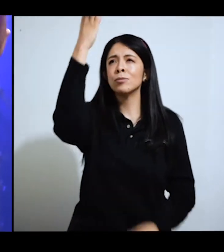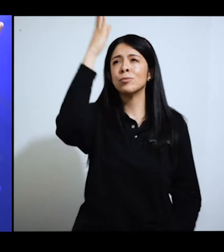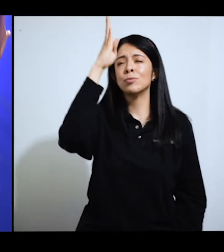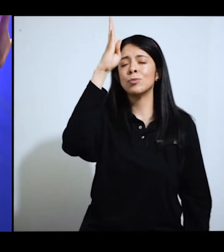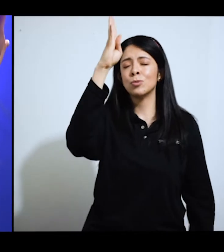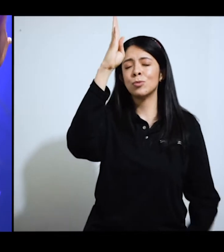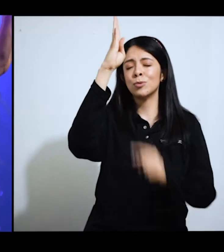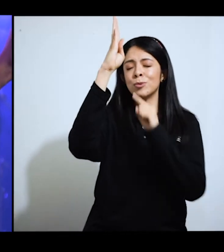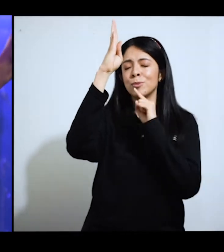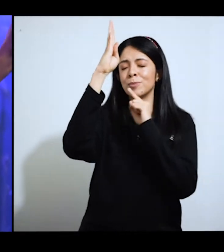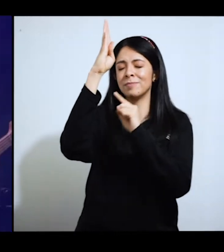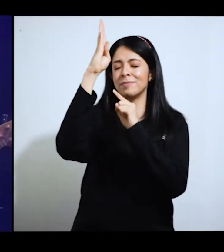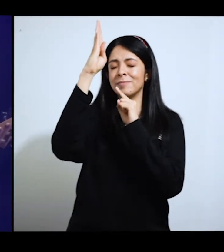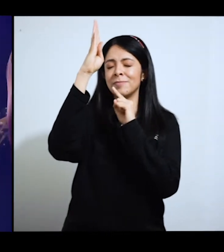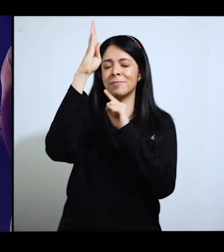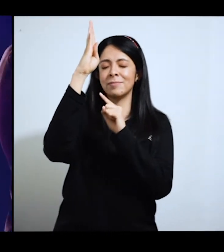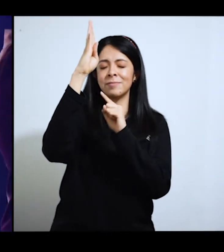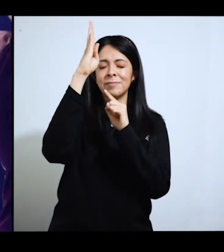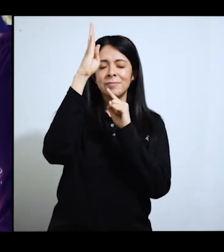Abba Padre.